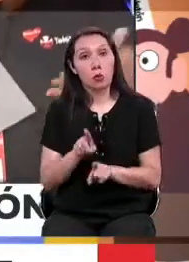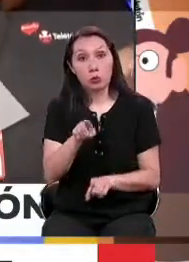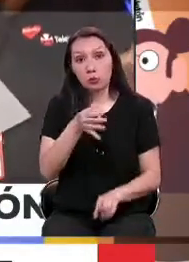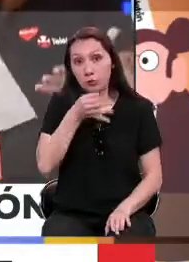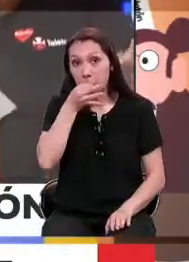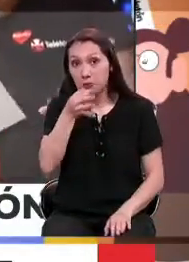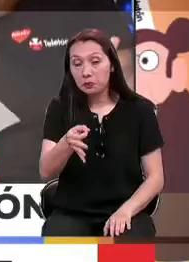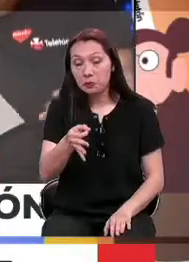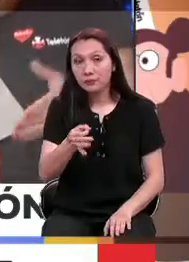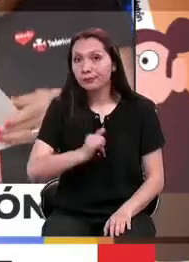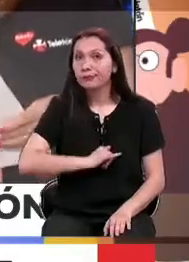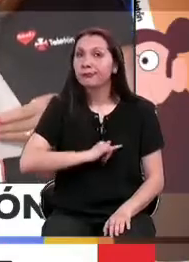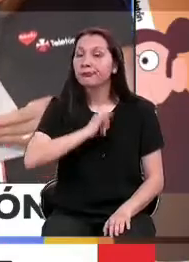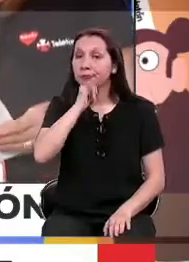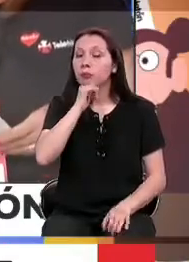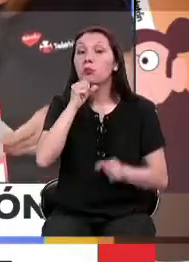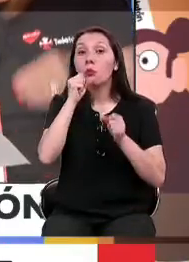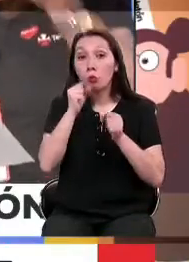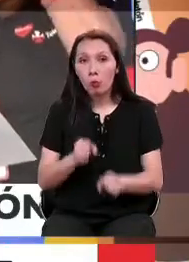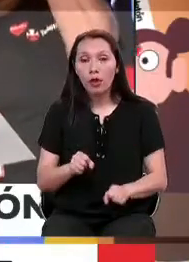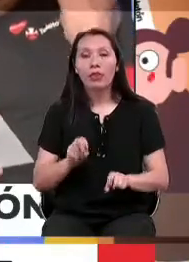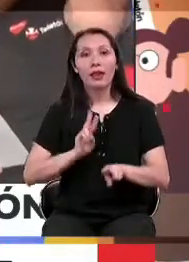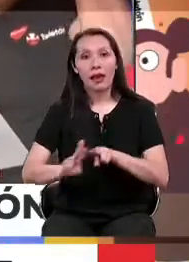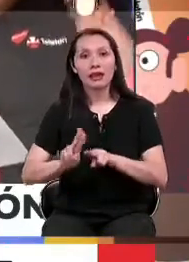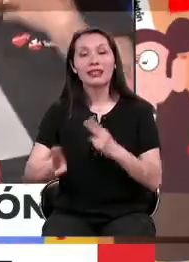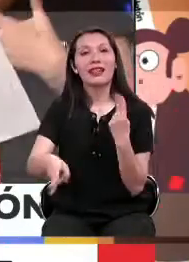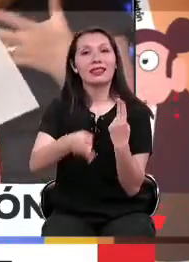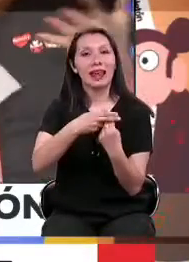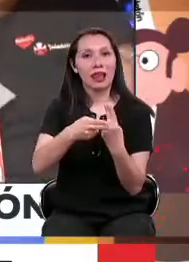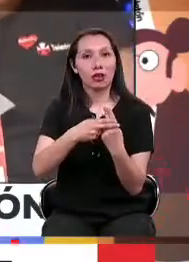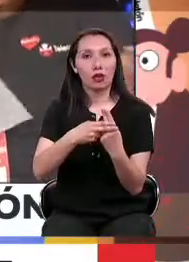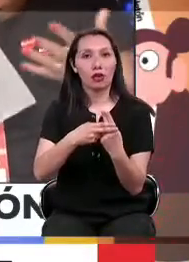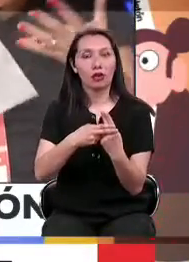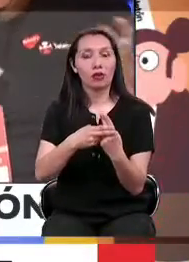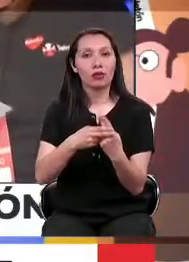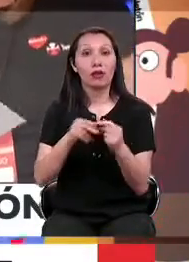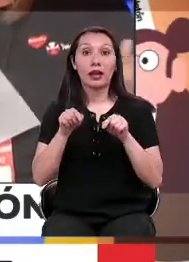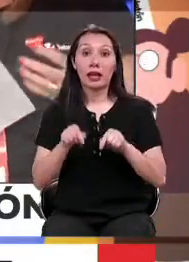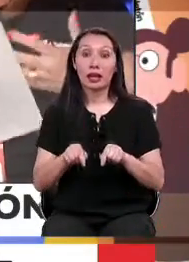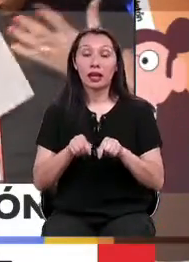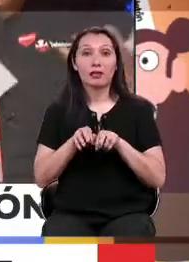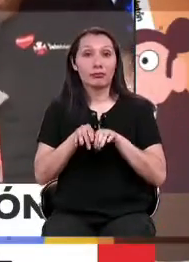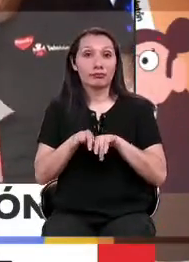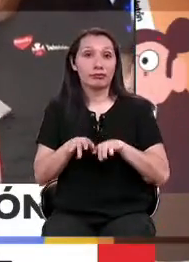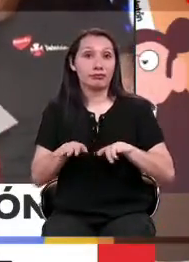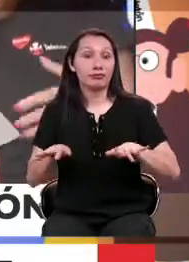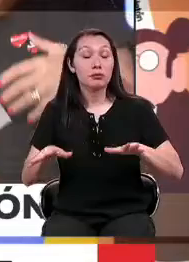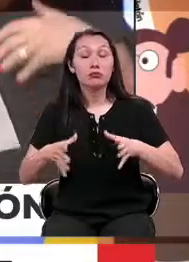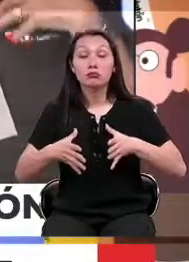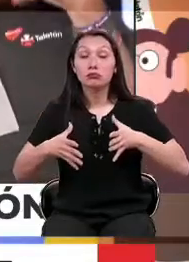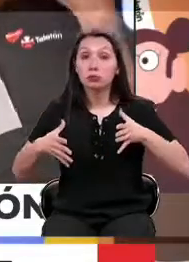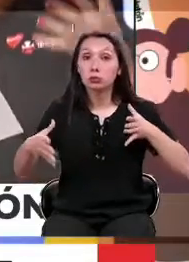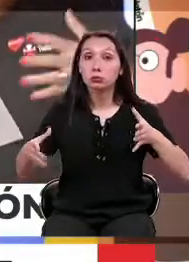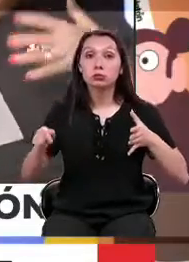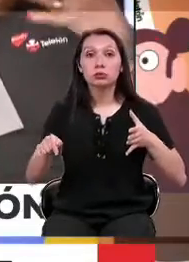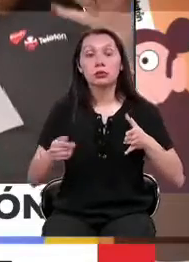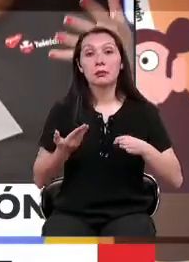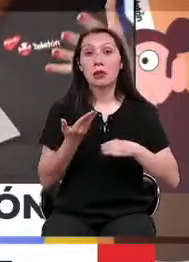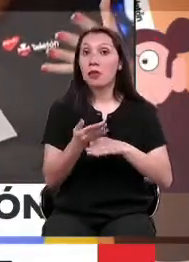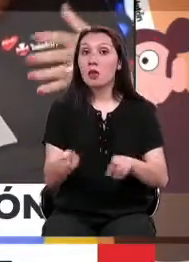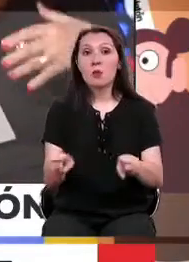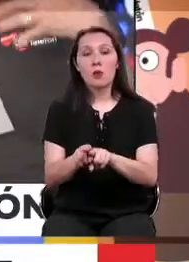dices, no sabemos si vamos a poder hacer una Teletón con este despliegue, con estas dimensiones y